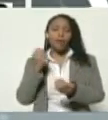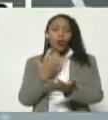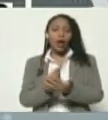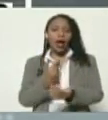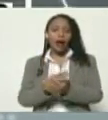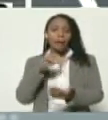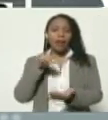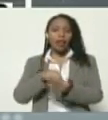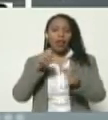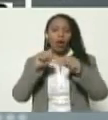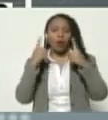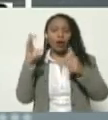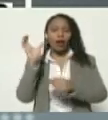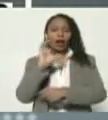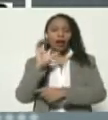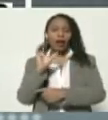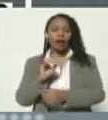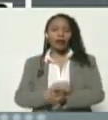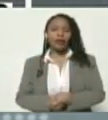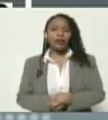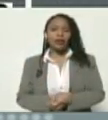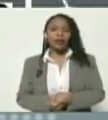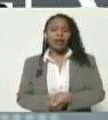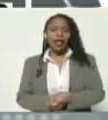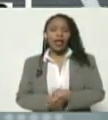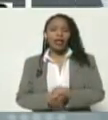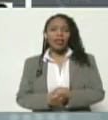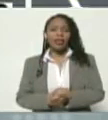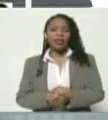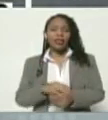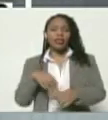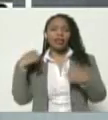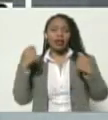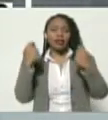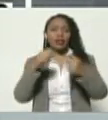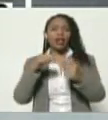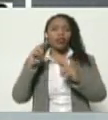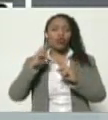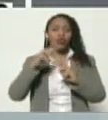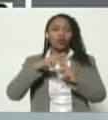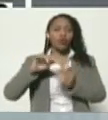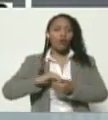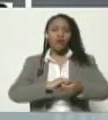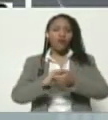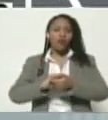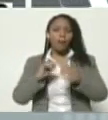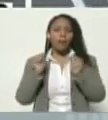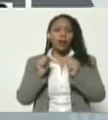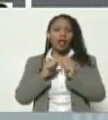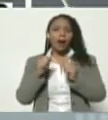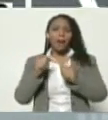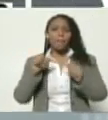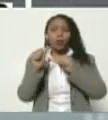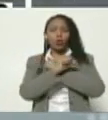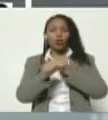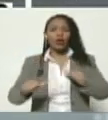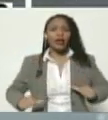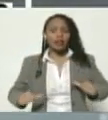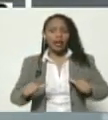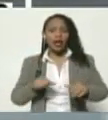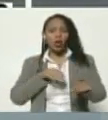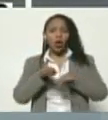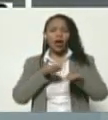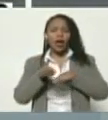Guaira, en Caracas, en el Táchira, en Trujillo, en Mérida, en Apure, en Barinas, en Portuguesa, en